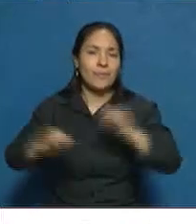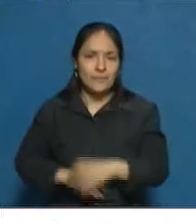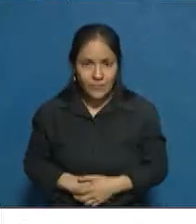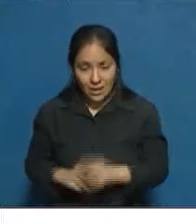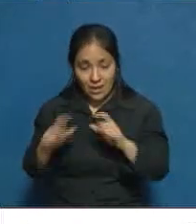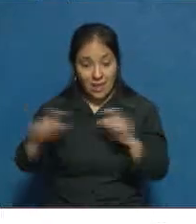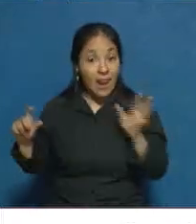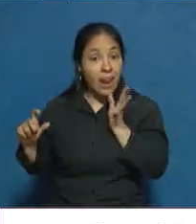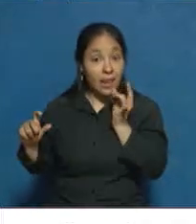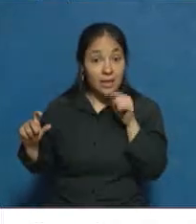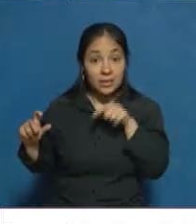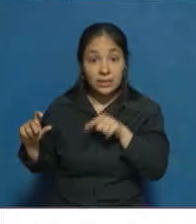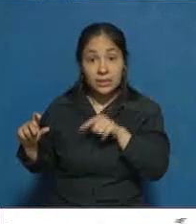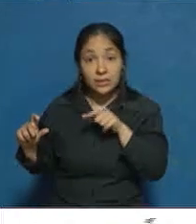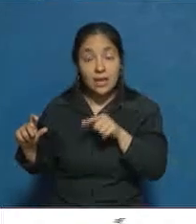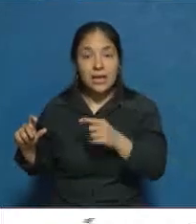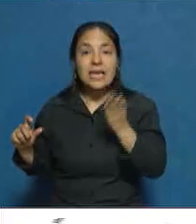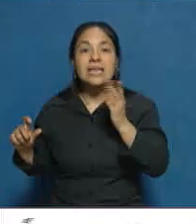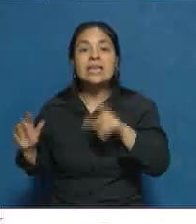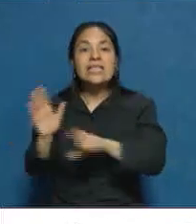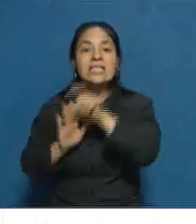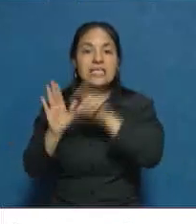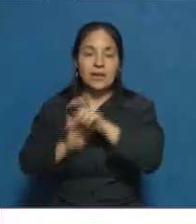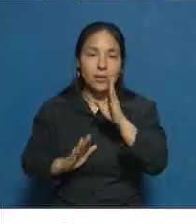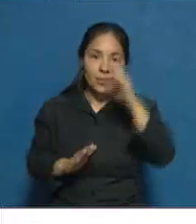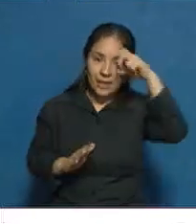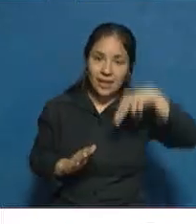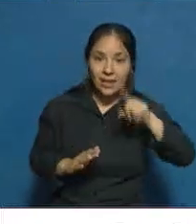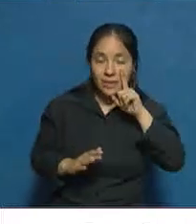link en el Instagram de Beni, que es